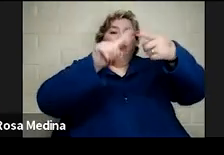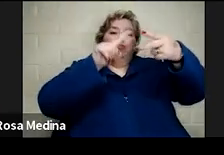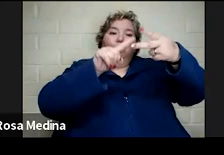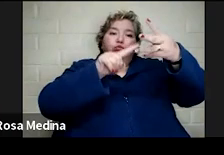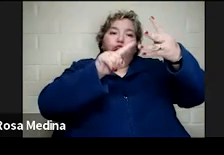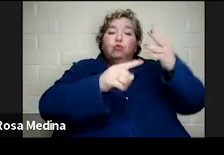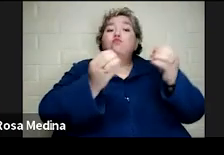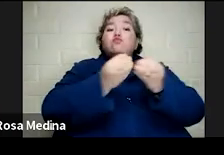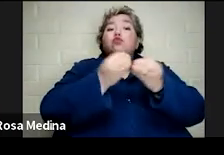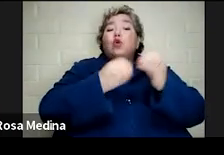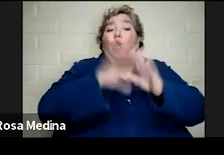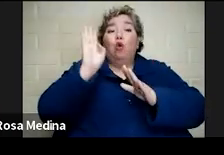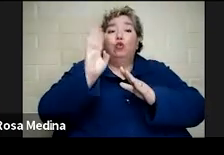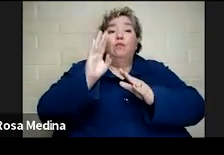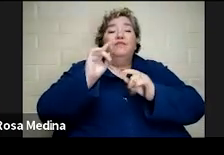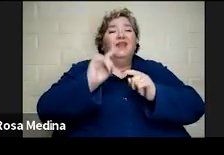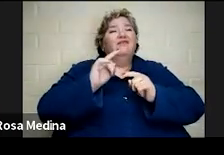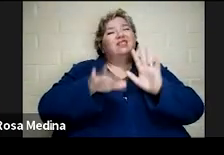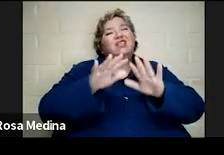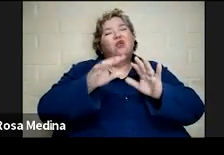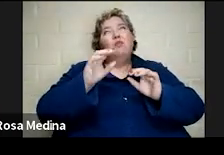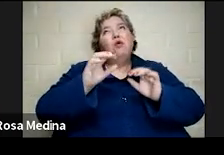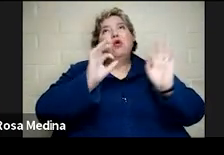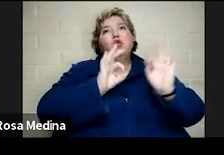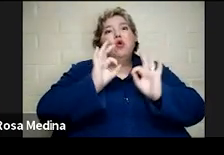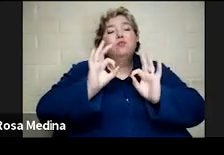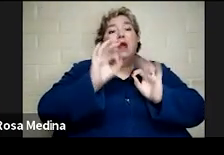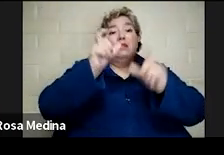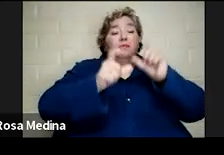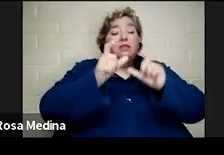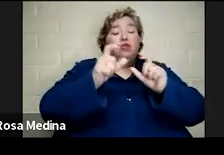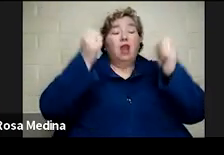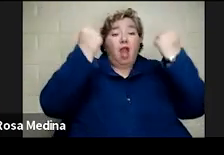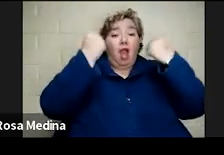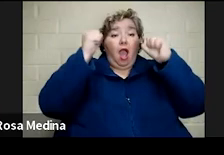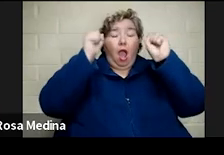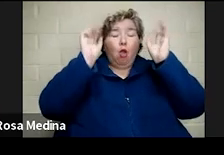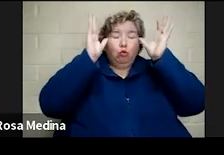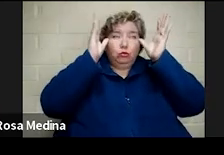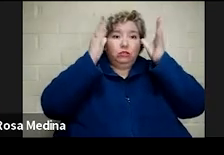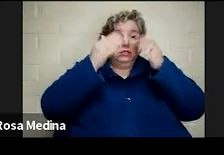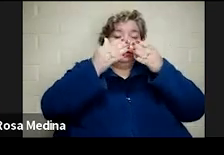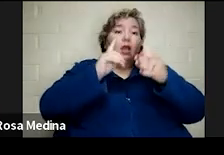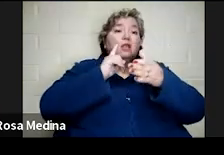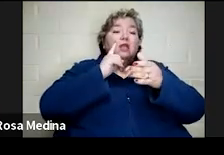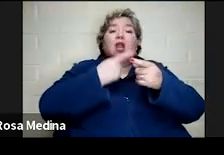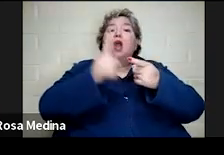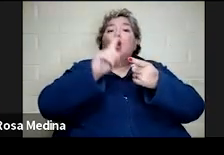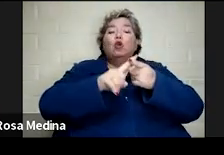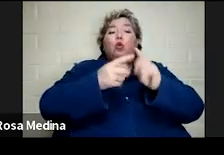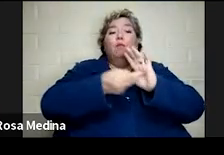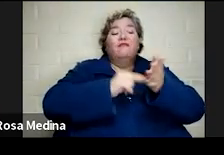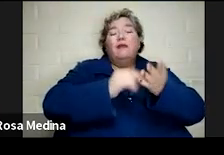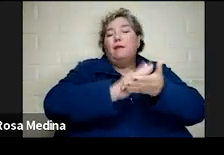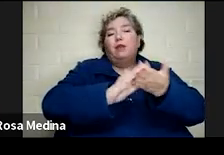Por ejemplo, es muy común que las personas del espectro autista también tengan un trastorno específico del aprendizaje,